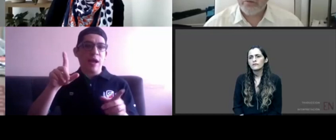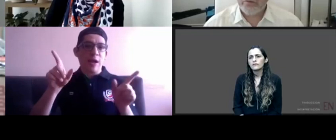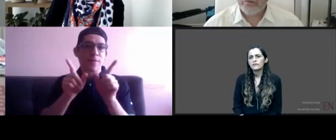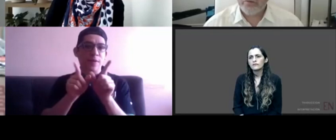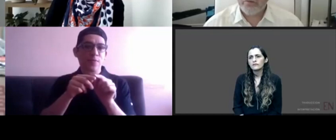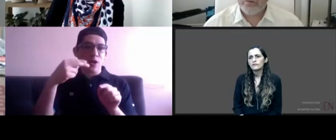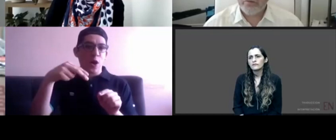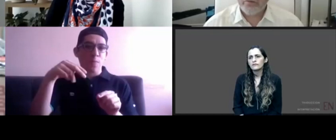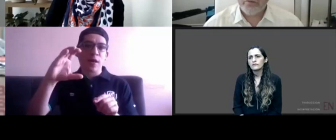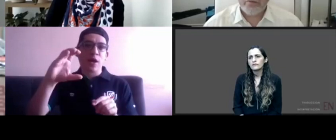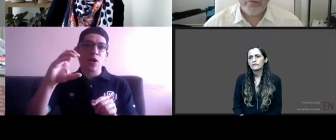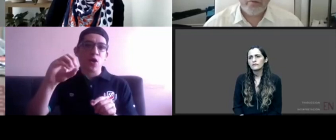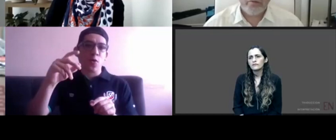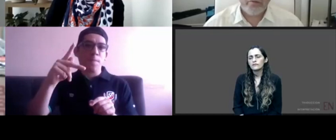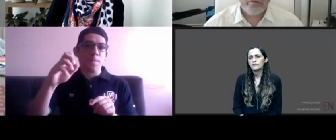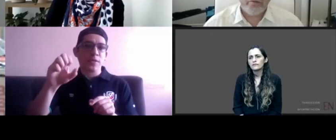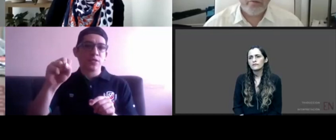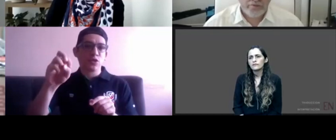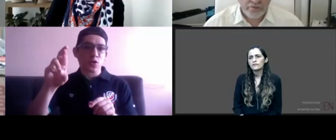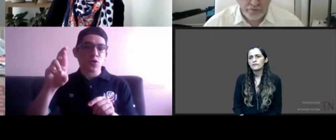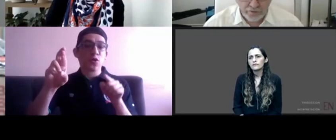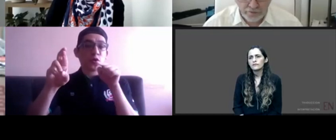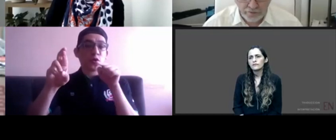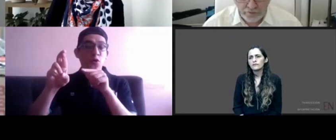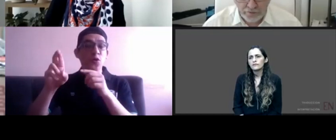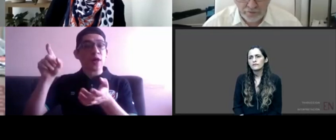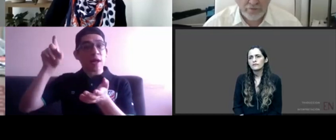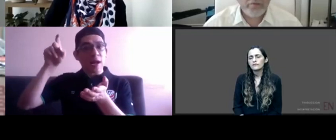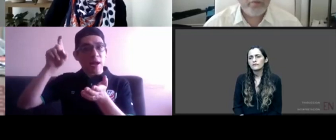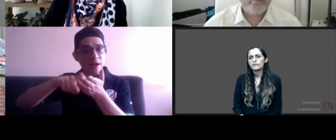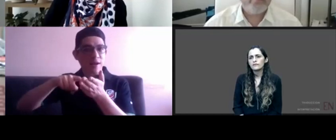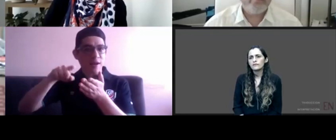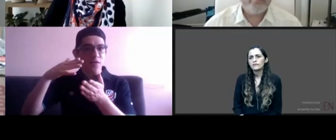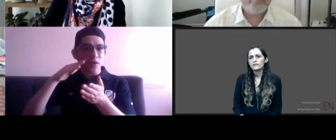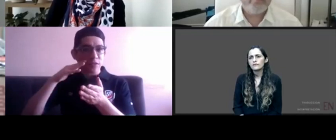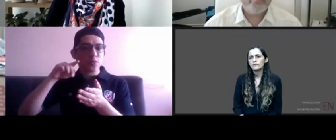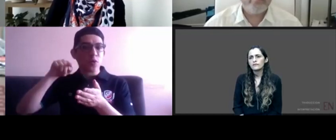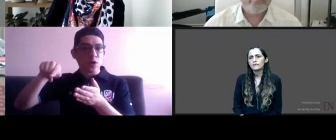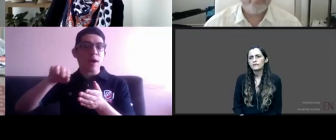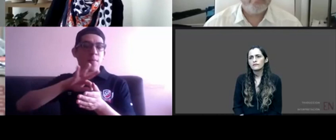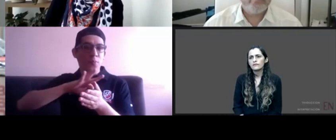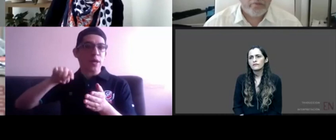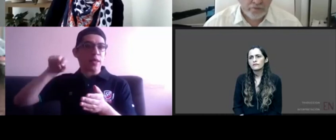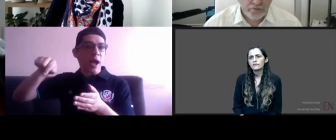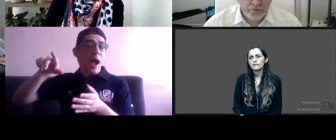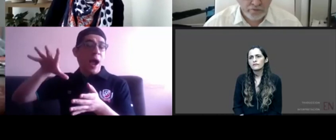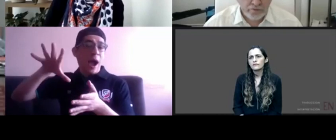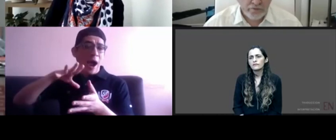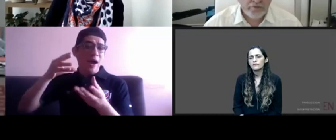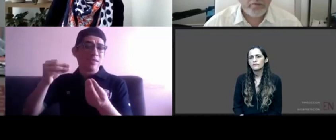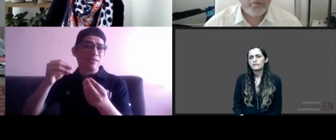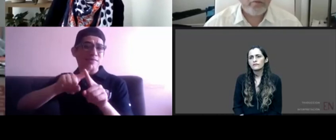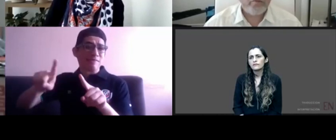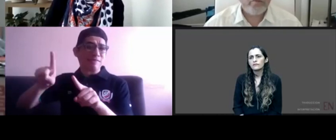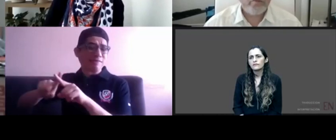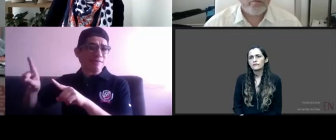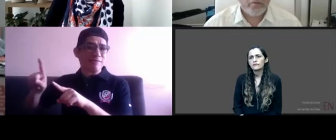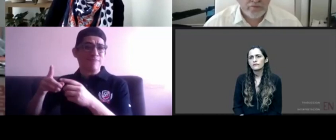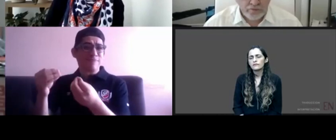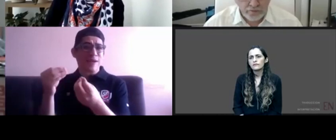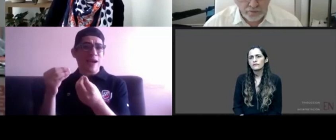Bueno, primero pueden buscarme en Facebook. A nosotros como COPESOR. Estamos ahí en Facebook